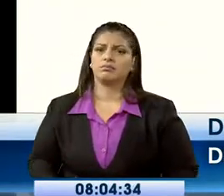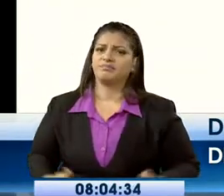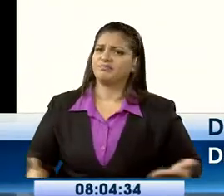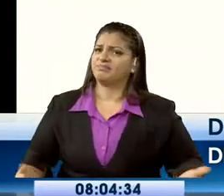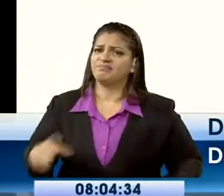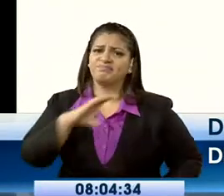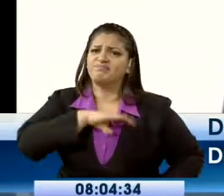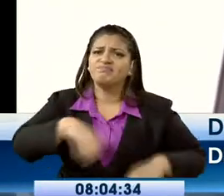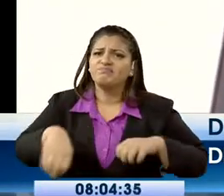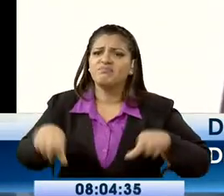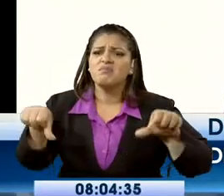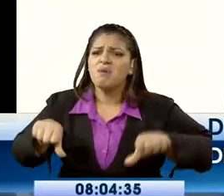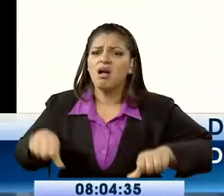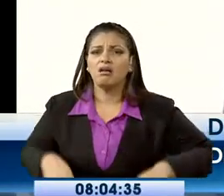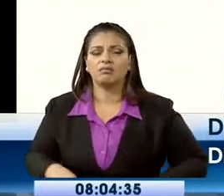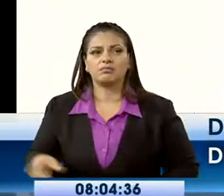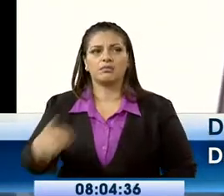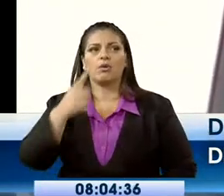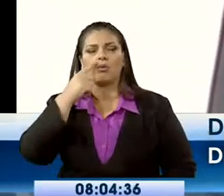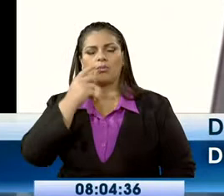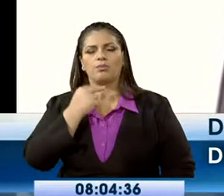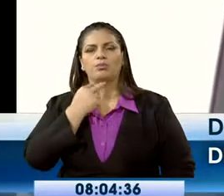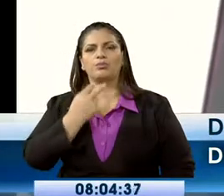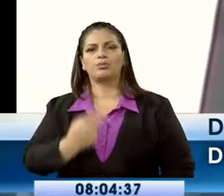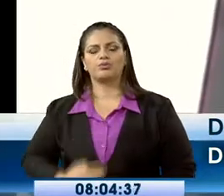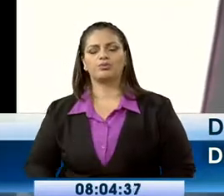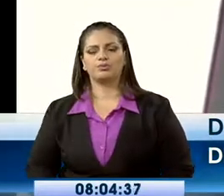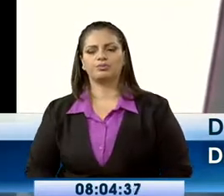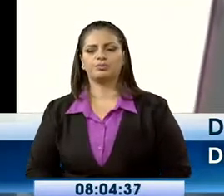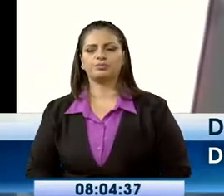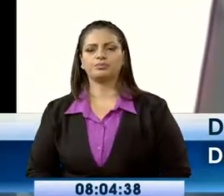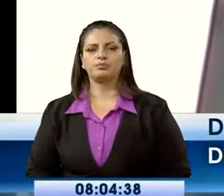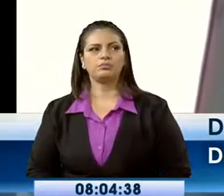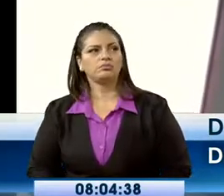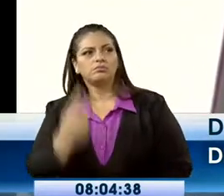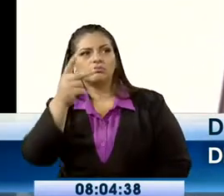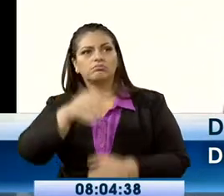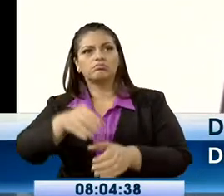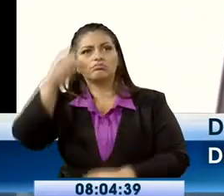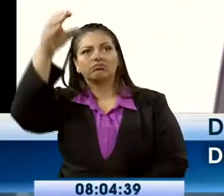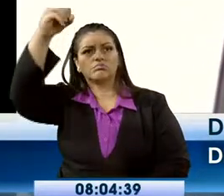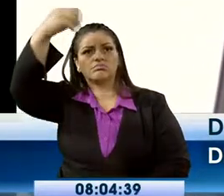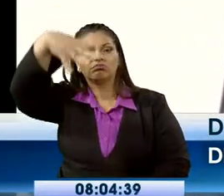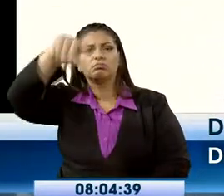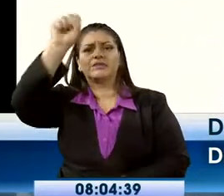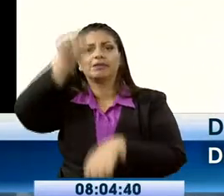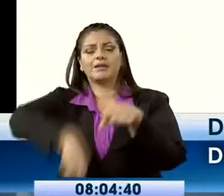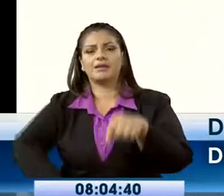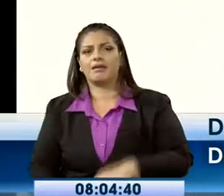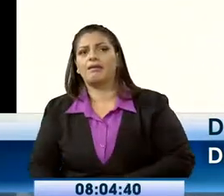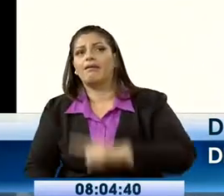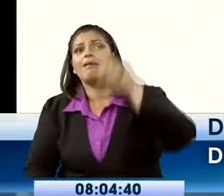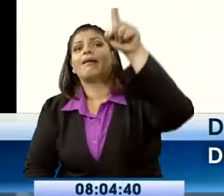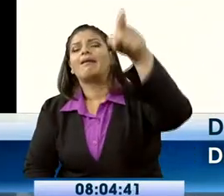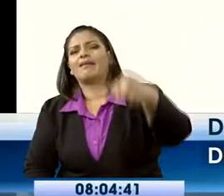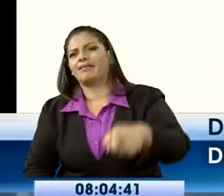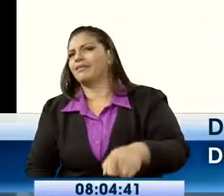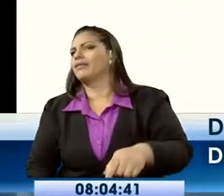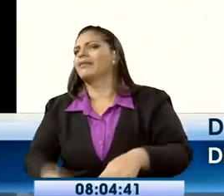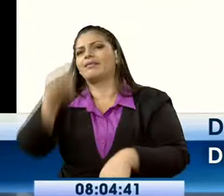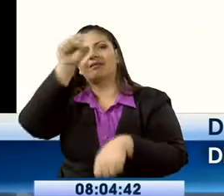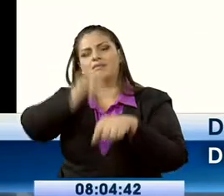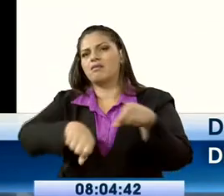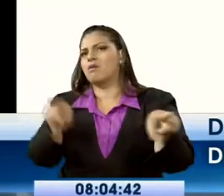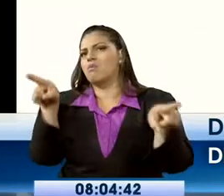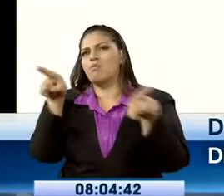el problema, está rota, estoy bien, ¿no? Sí, esa no funciona, no prende. La ya que estoy indicando, donde está la señora con la escoba, ahí hay otra luminaria más adentro.